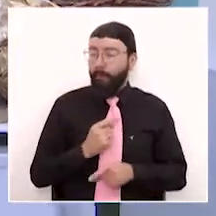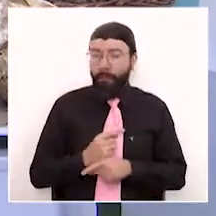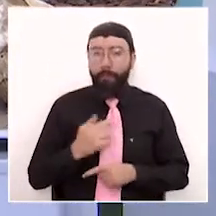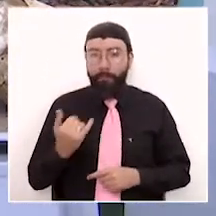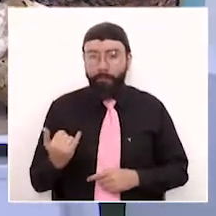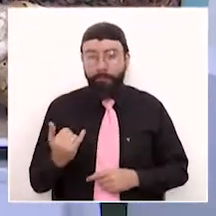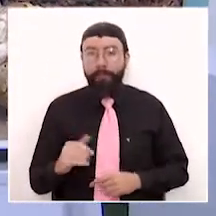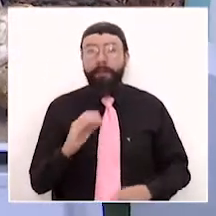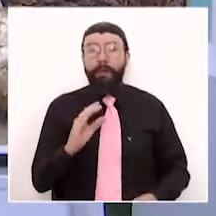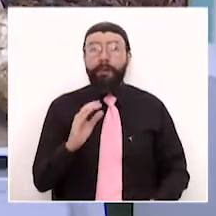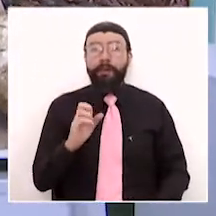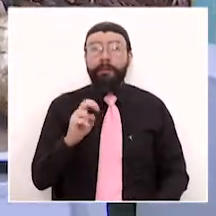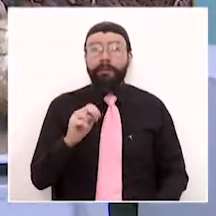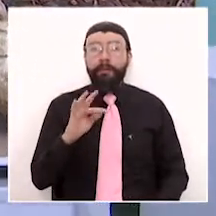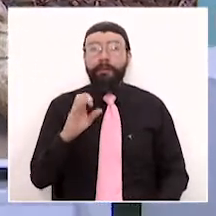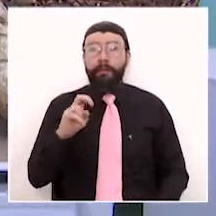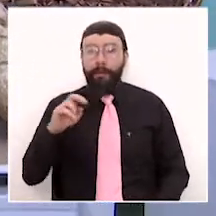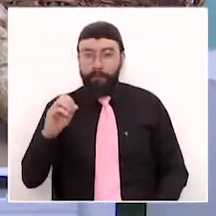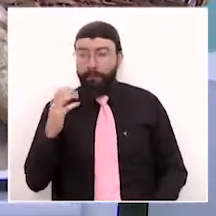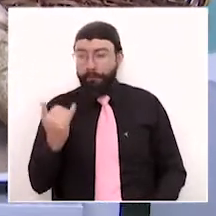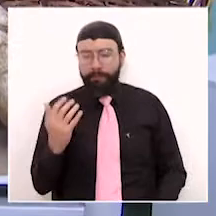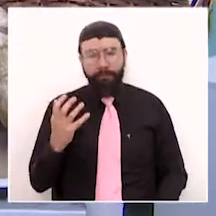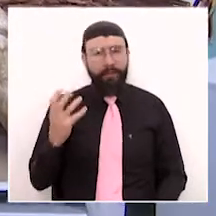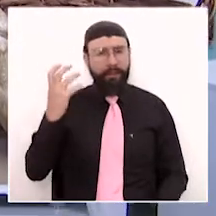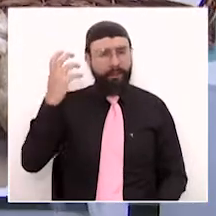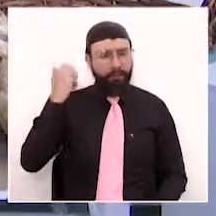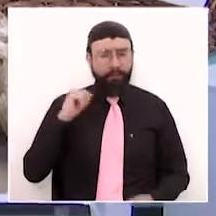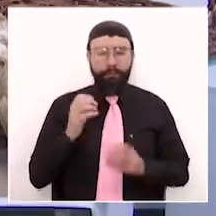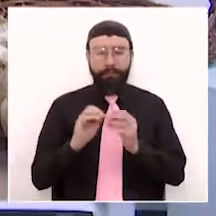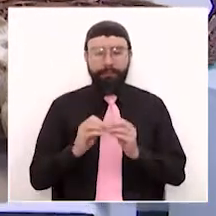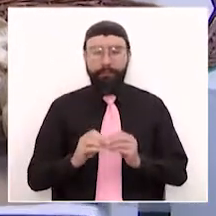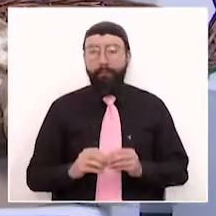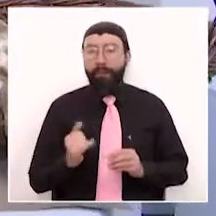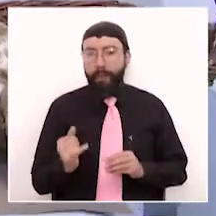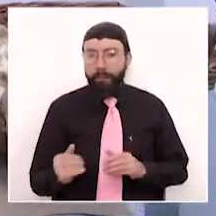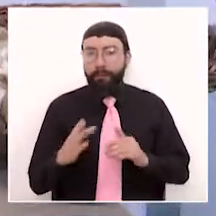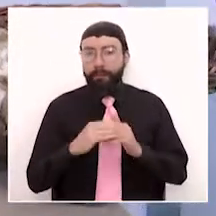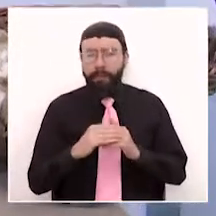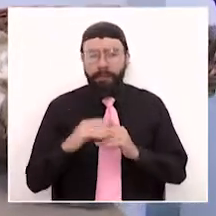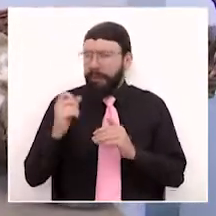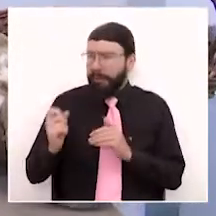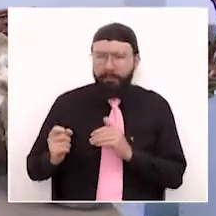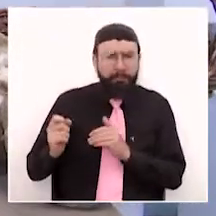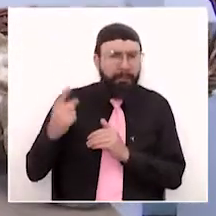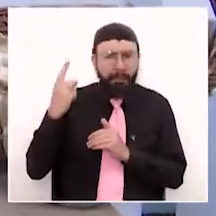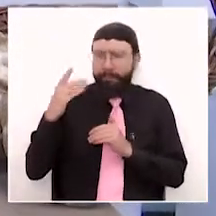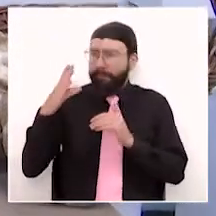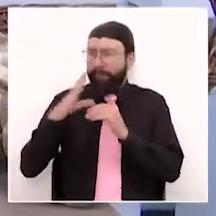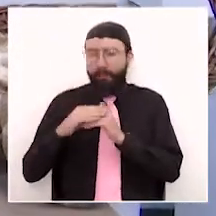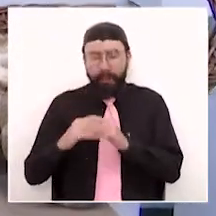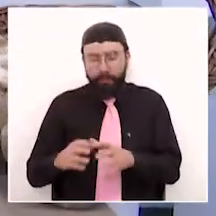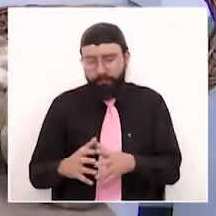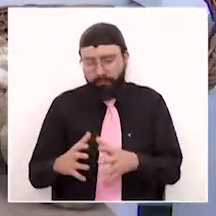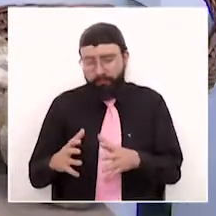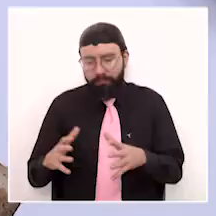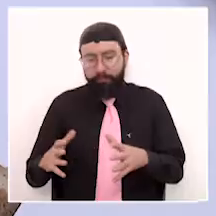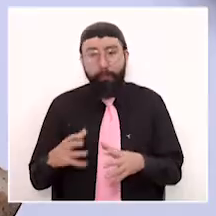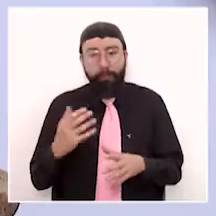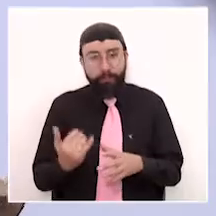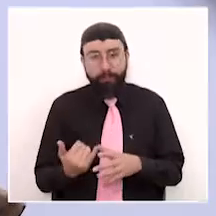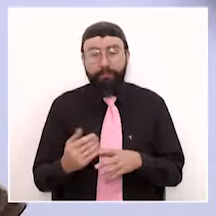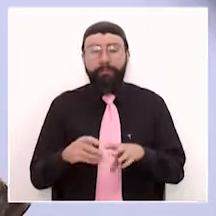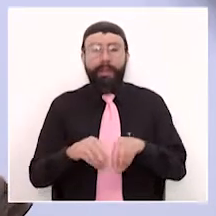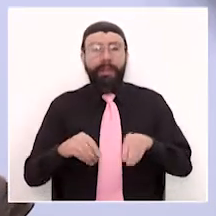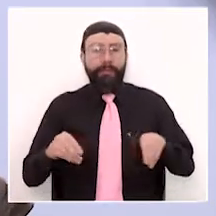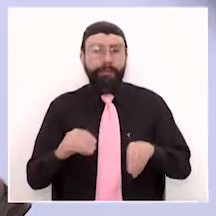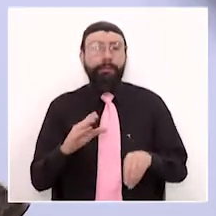es milenario en la realización del pan. También los primeros panes que se fermentaron fueron pues a base de harina de